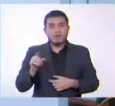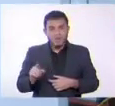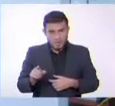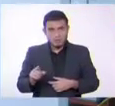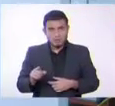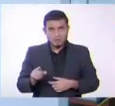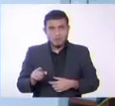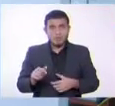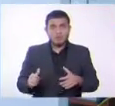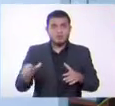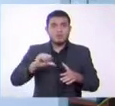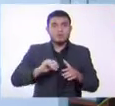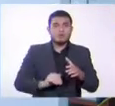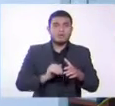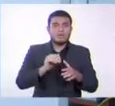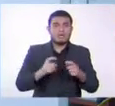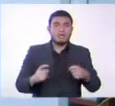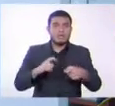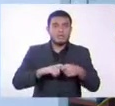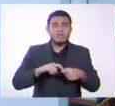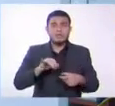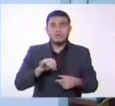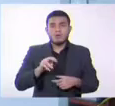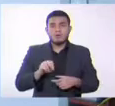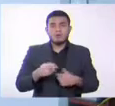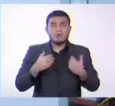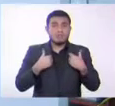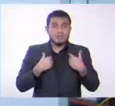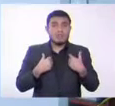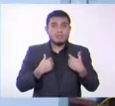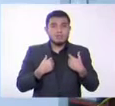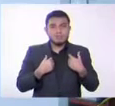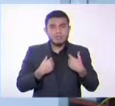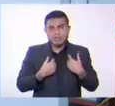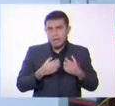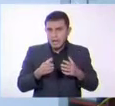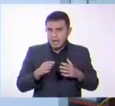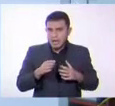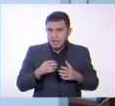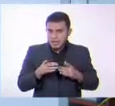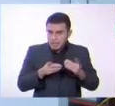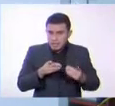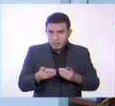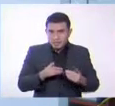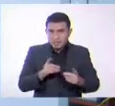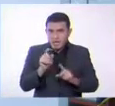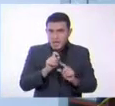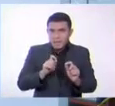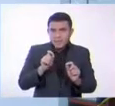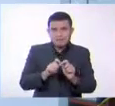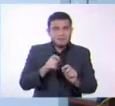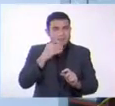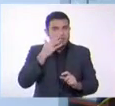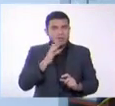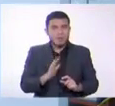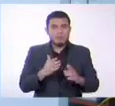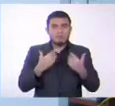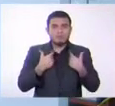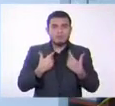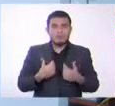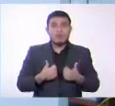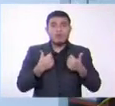que poseen enlace iónico tienen propiedades que los caracterizan. Entre ellas tenemos que son